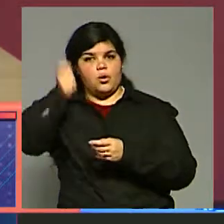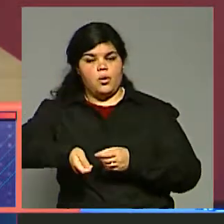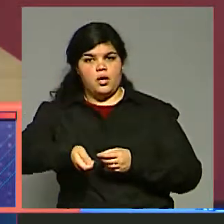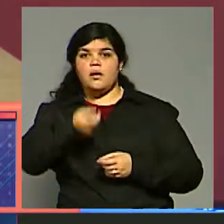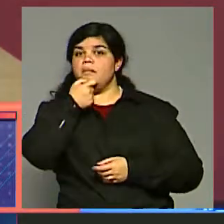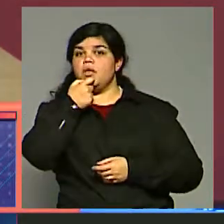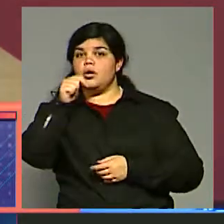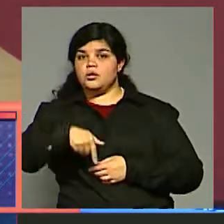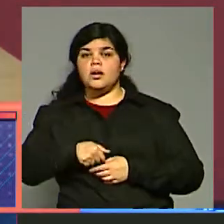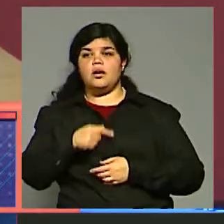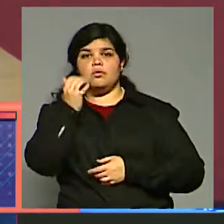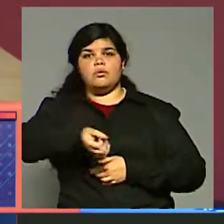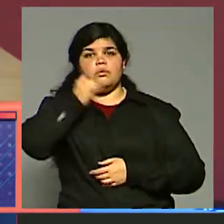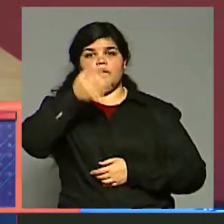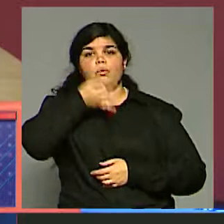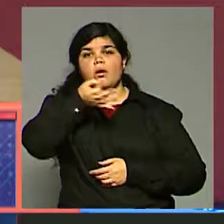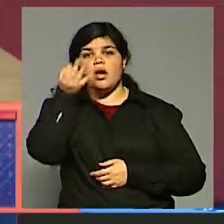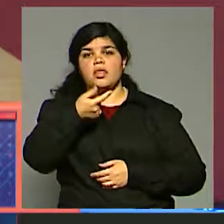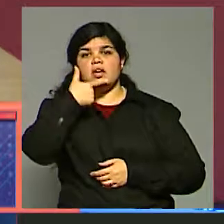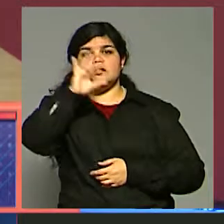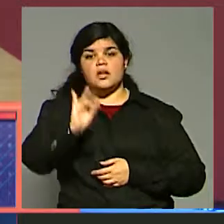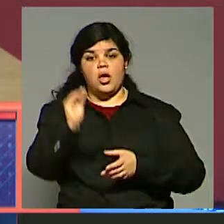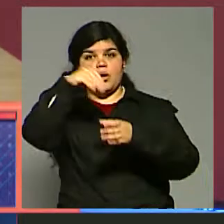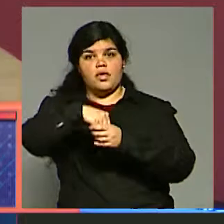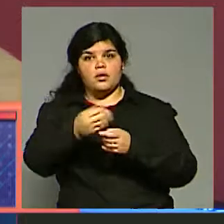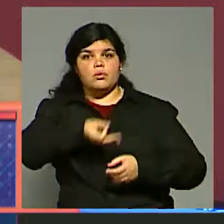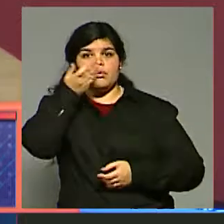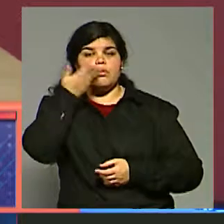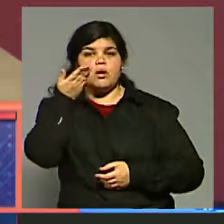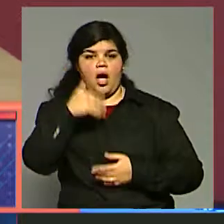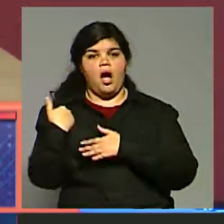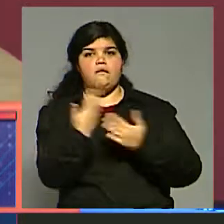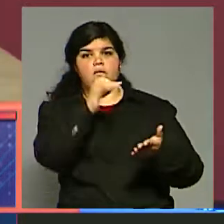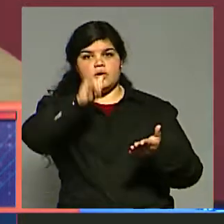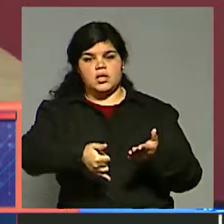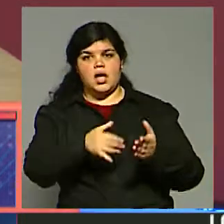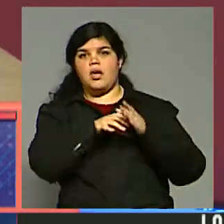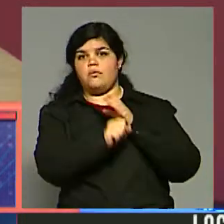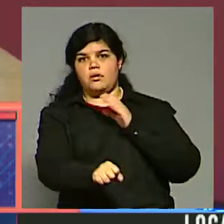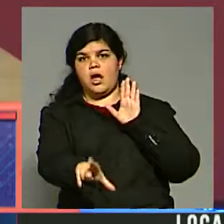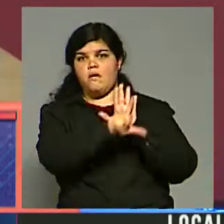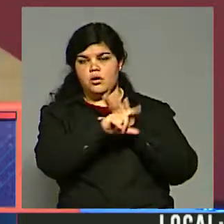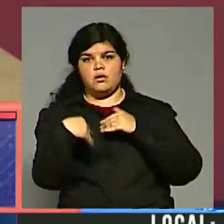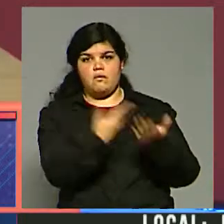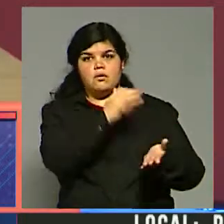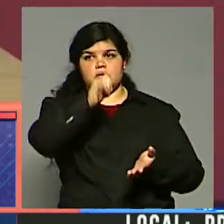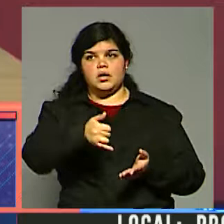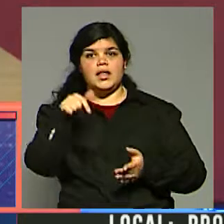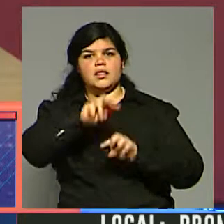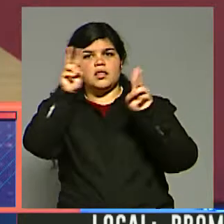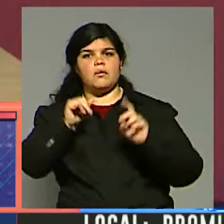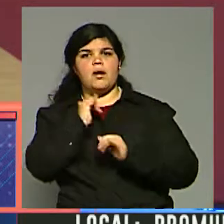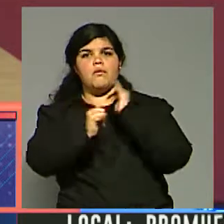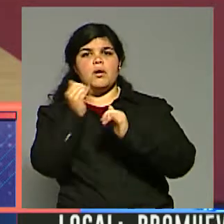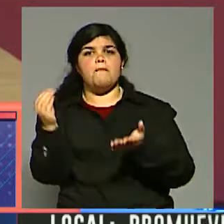exponiendo en el Senado sobre su postura a favor de la ley de la despenalización del aborto. Para más información sobre este tema, recuerden que pueden